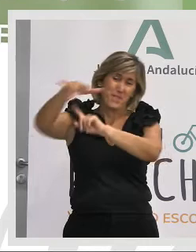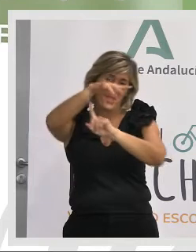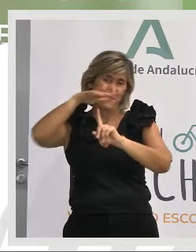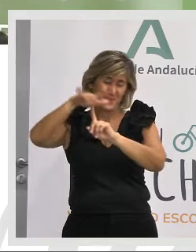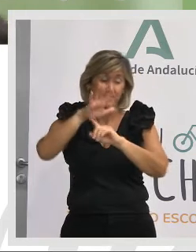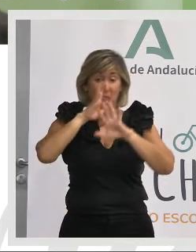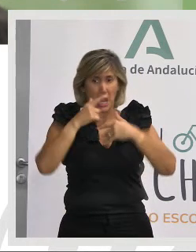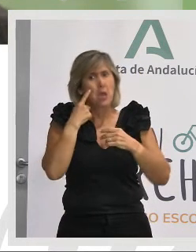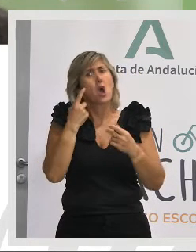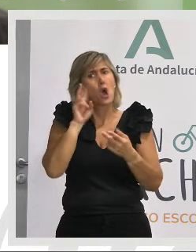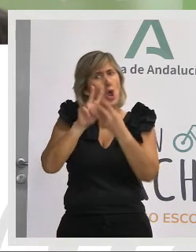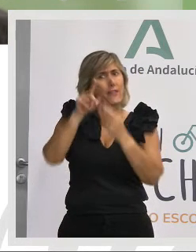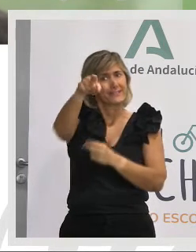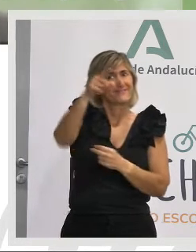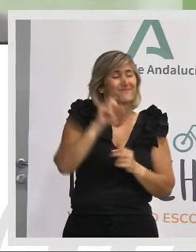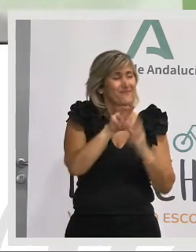con este vídeo.